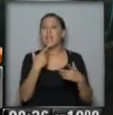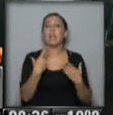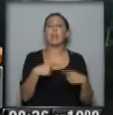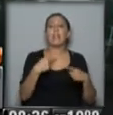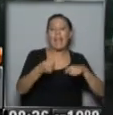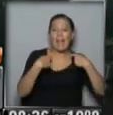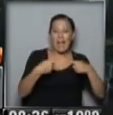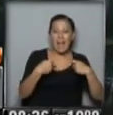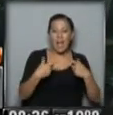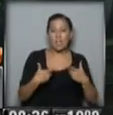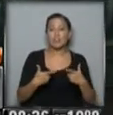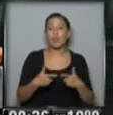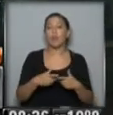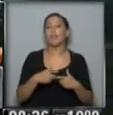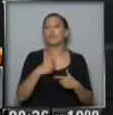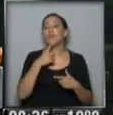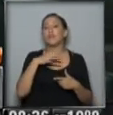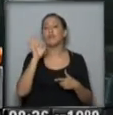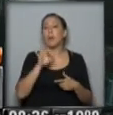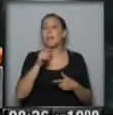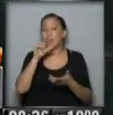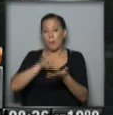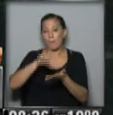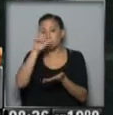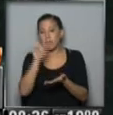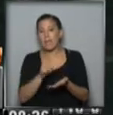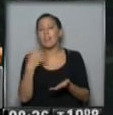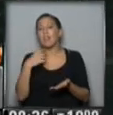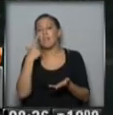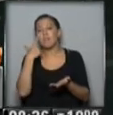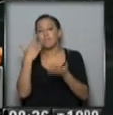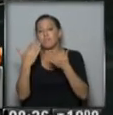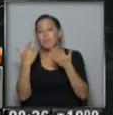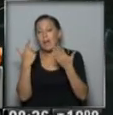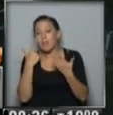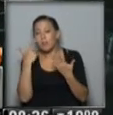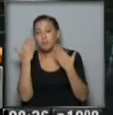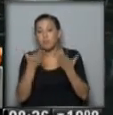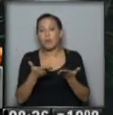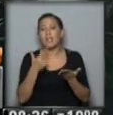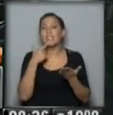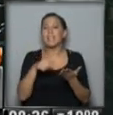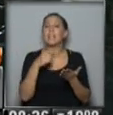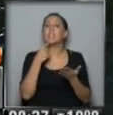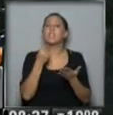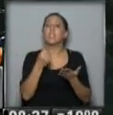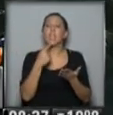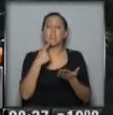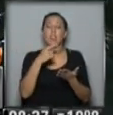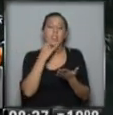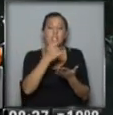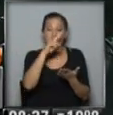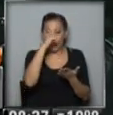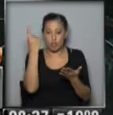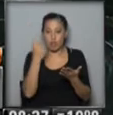en los en todos los rincones del país es lo que se tiene que haber reflejado en el índice nacional que va a